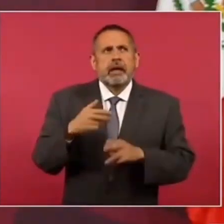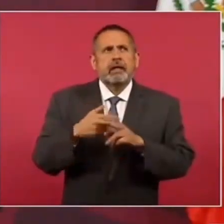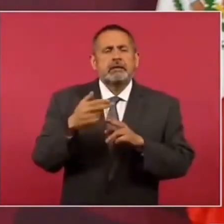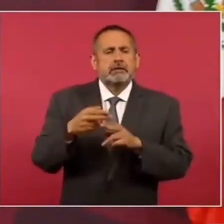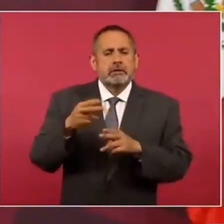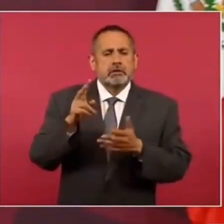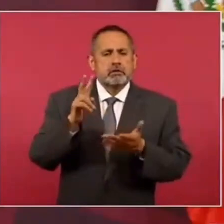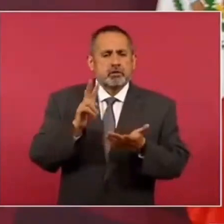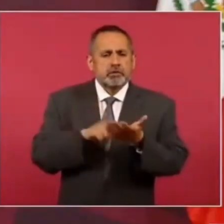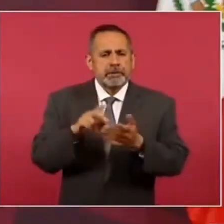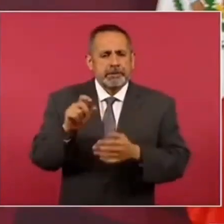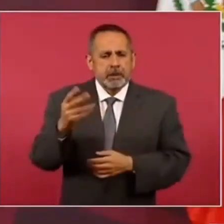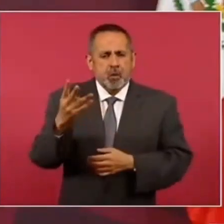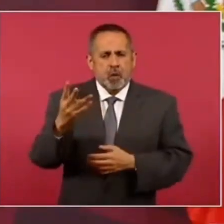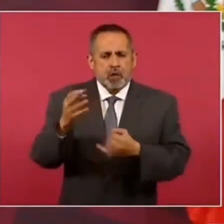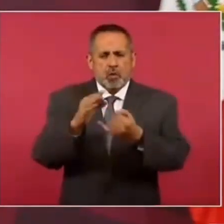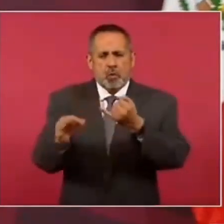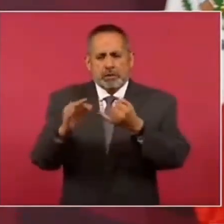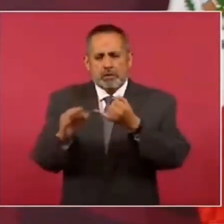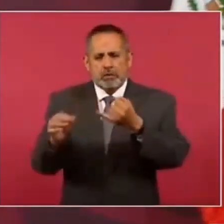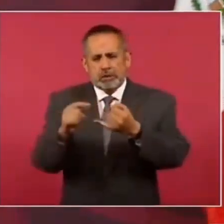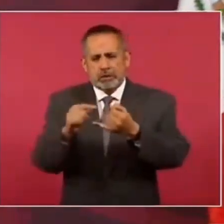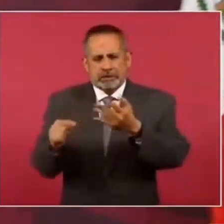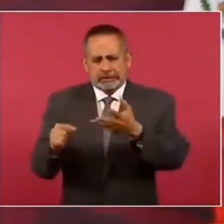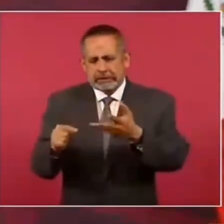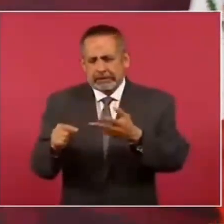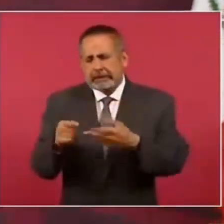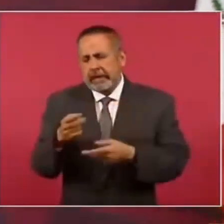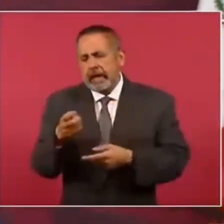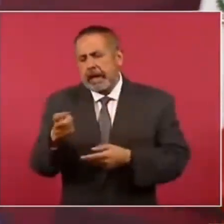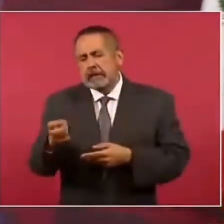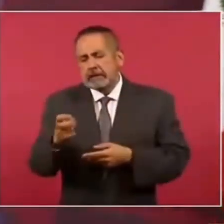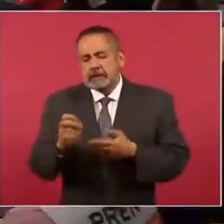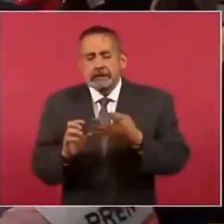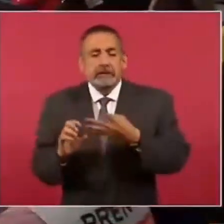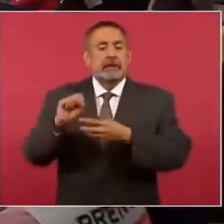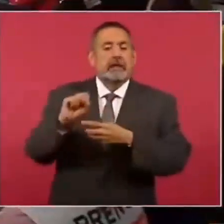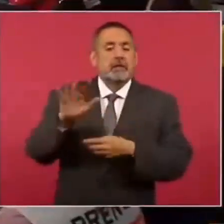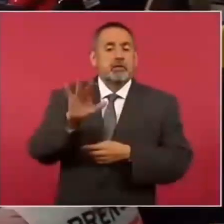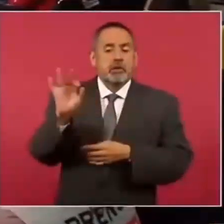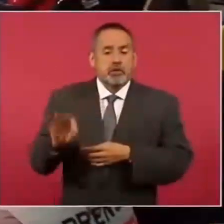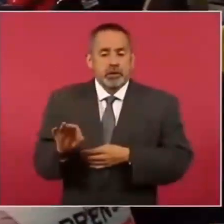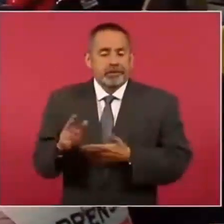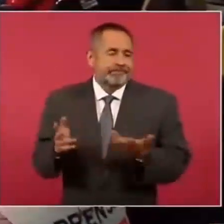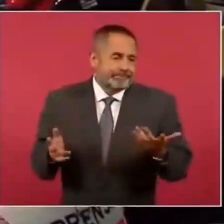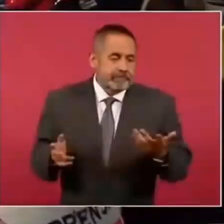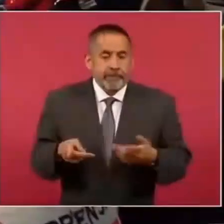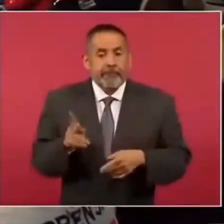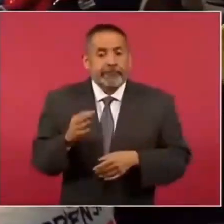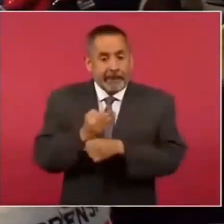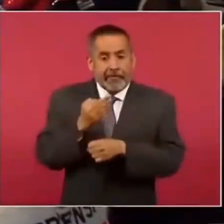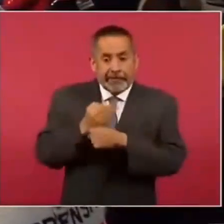de el sexenio de mi gobierno, porque estamos construyendo